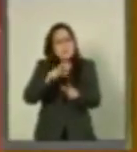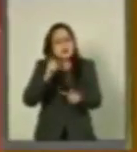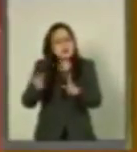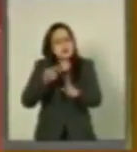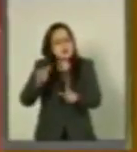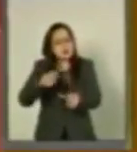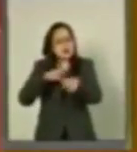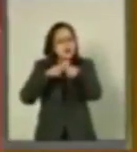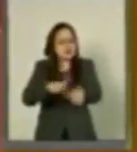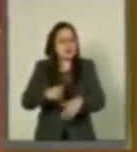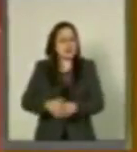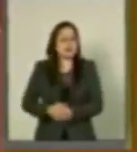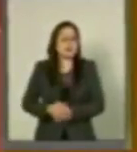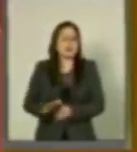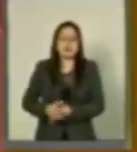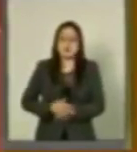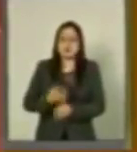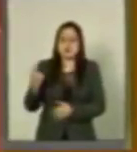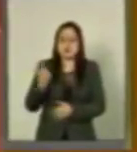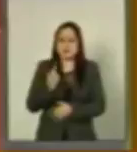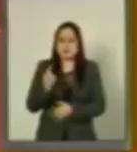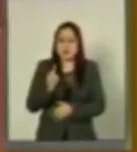Porque las cosas no van bien.